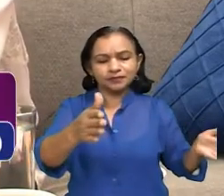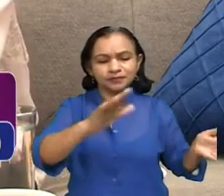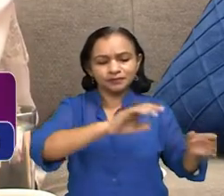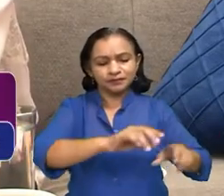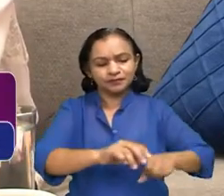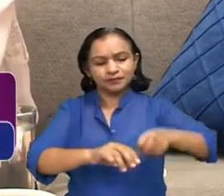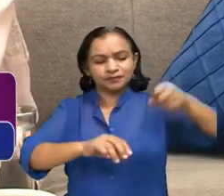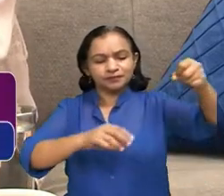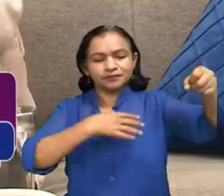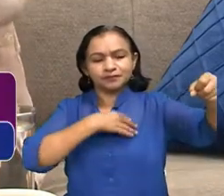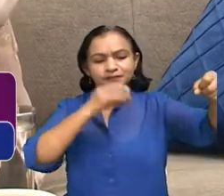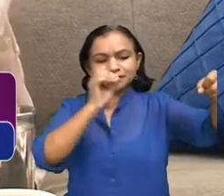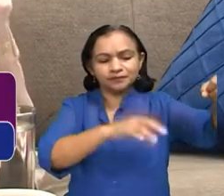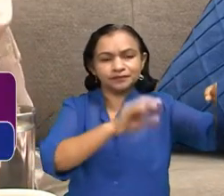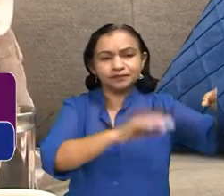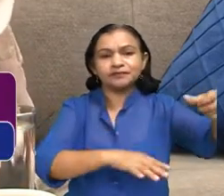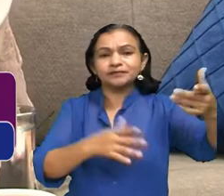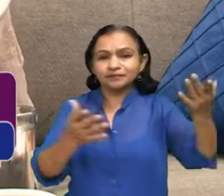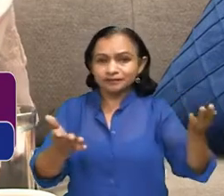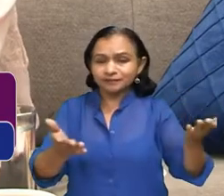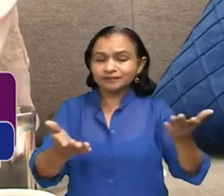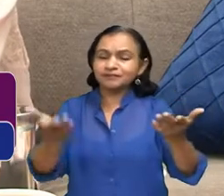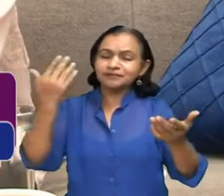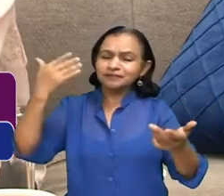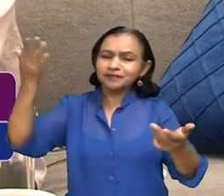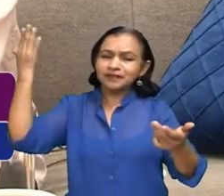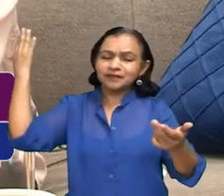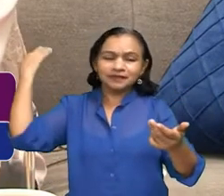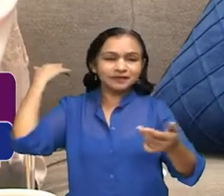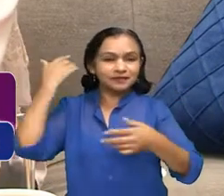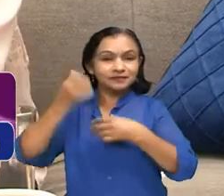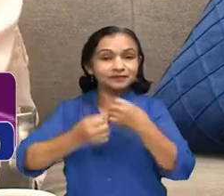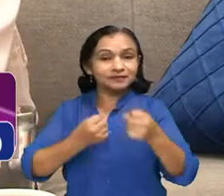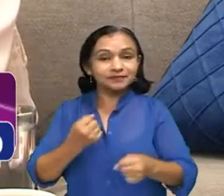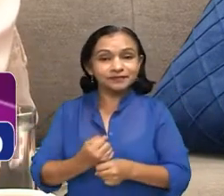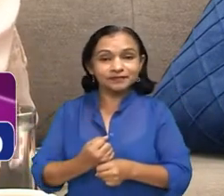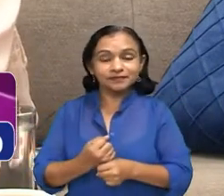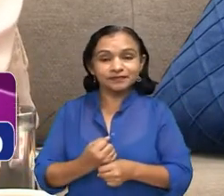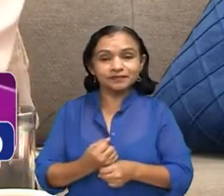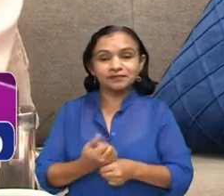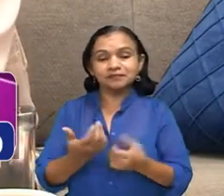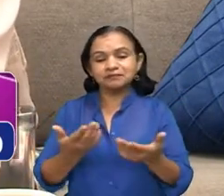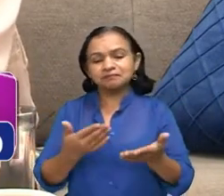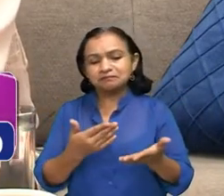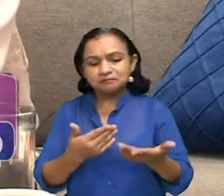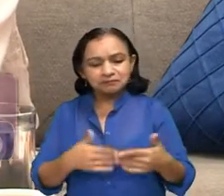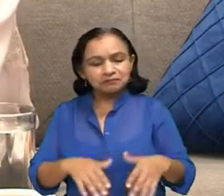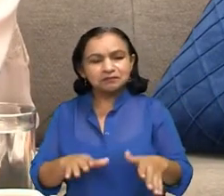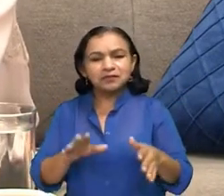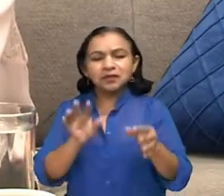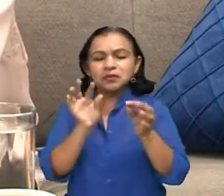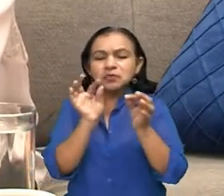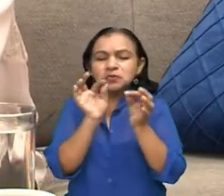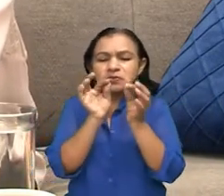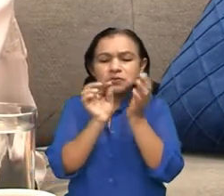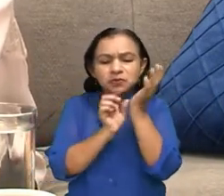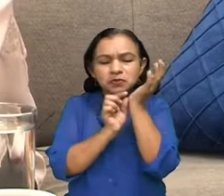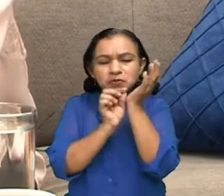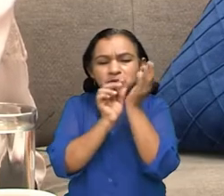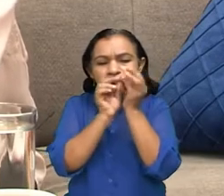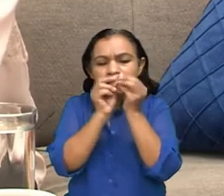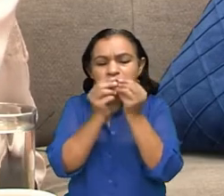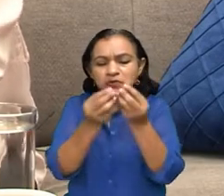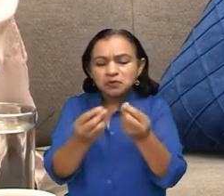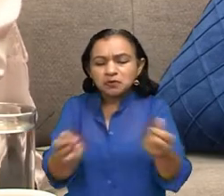que en aquellos tiempos, ¿verdad? Eran muy sencillos, se te llenaban de polilla rápido. Pero